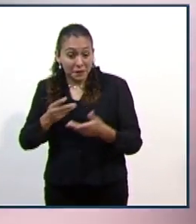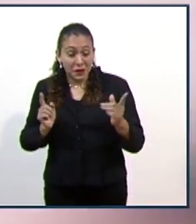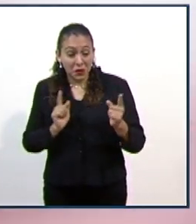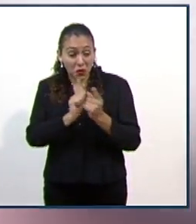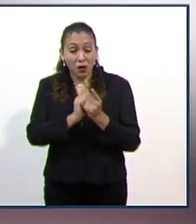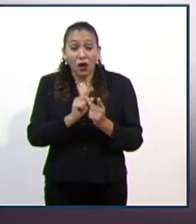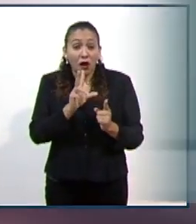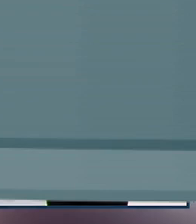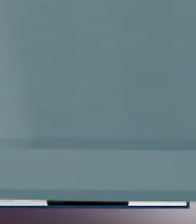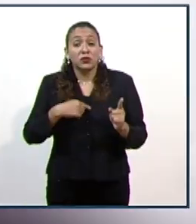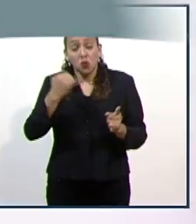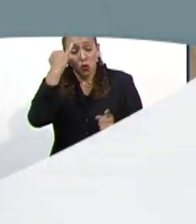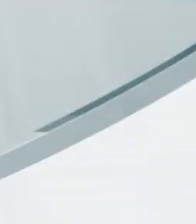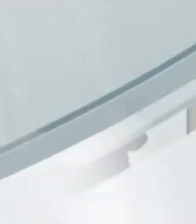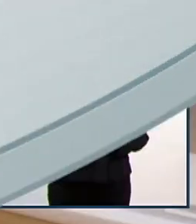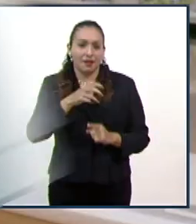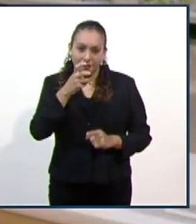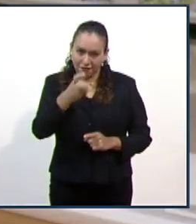género.